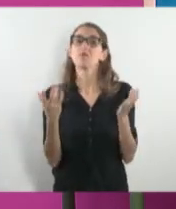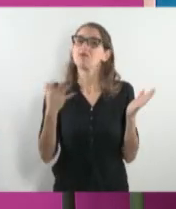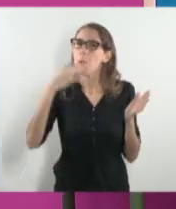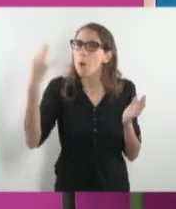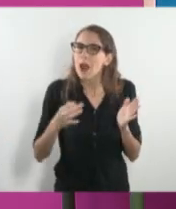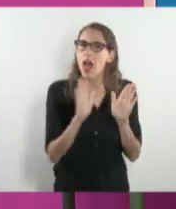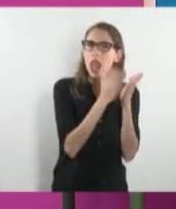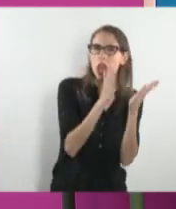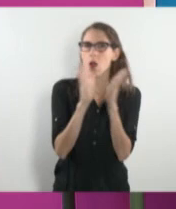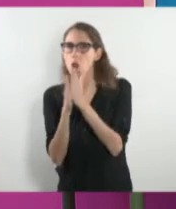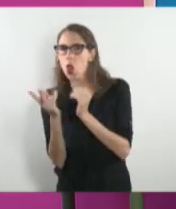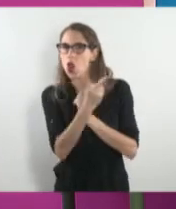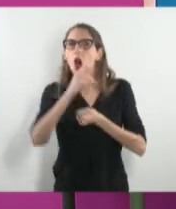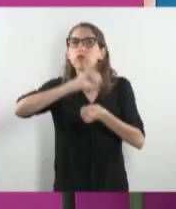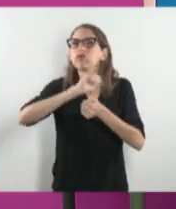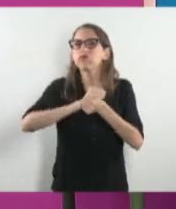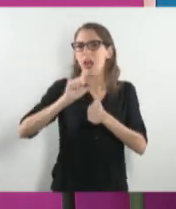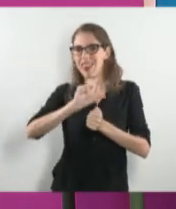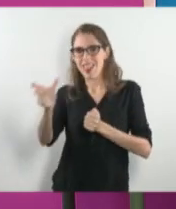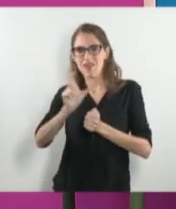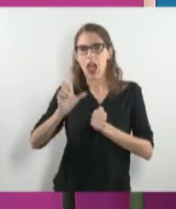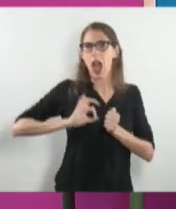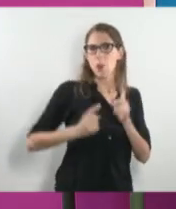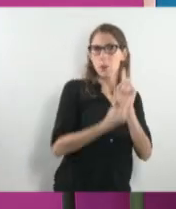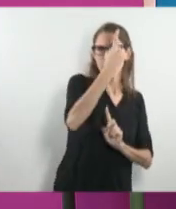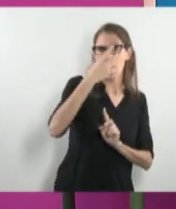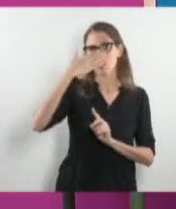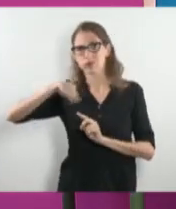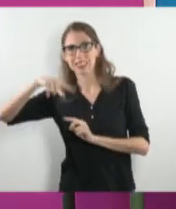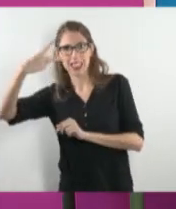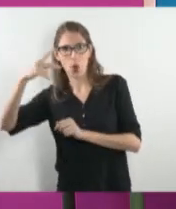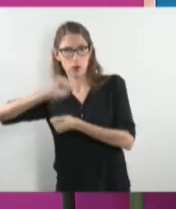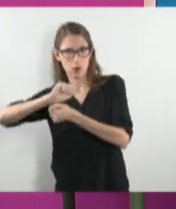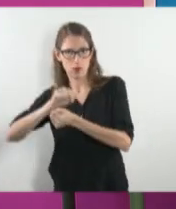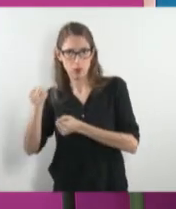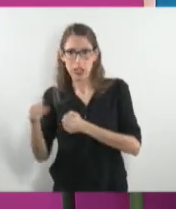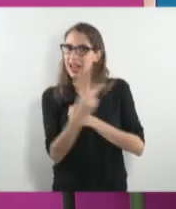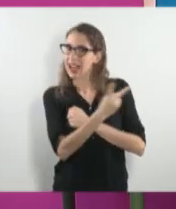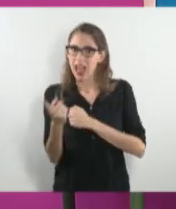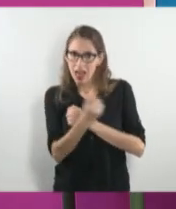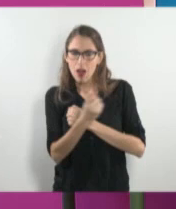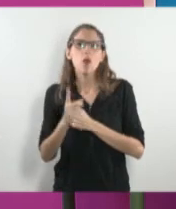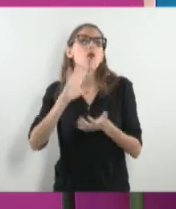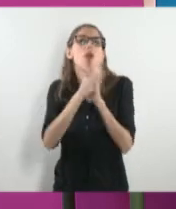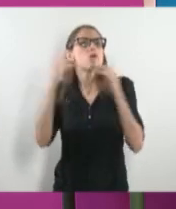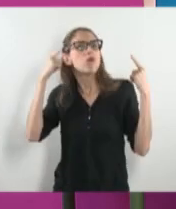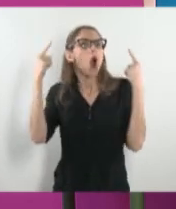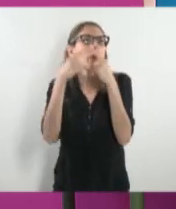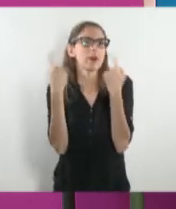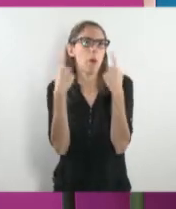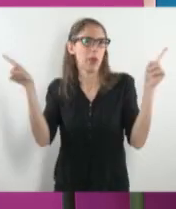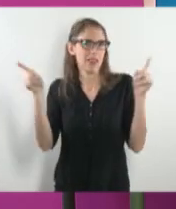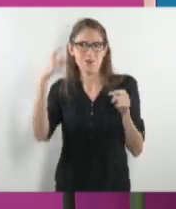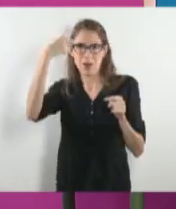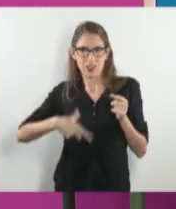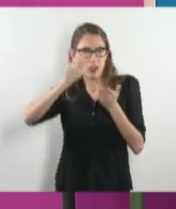una diferencia de años entre una y otra. Y bueno, cada una va a representar también una intención distinta por parte del autor y va